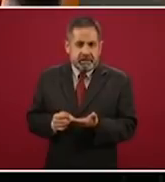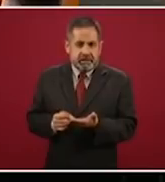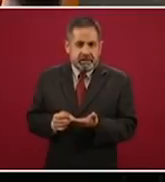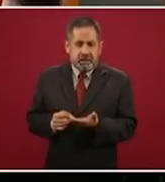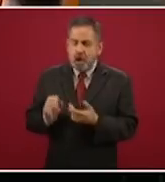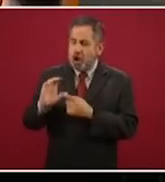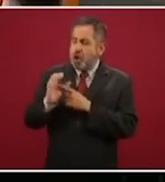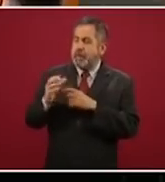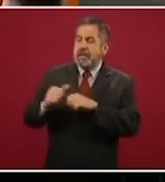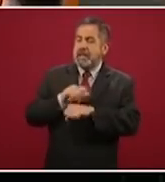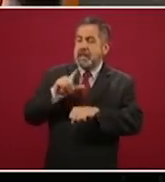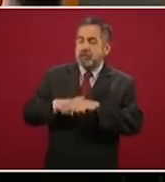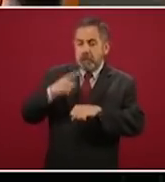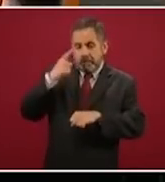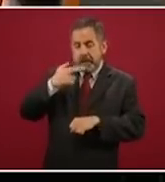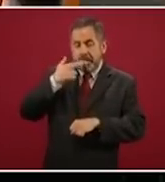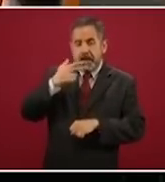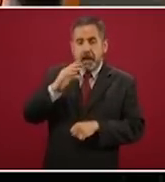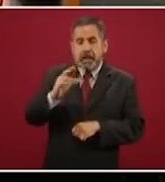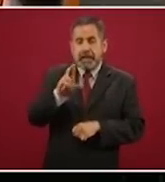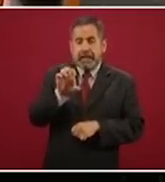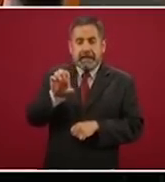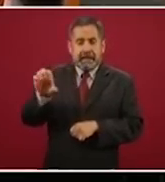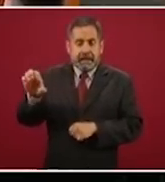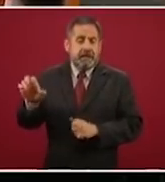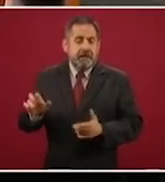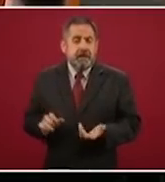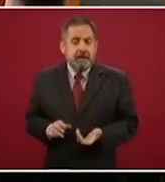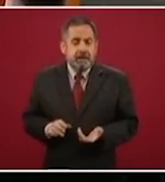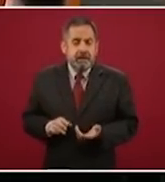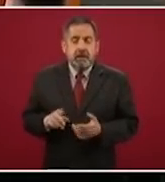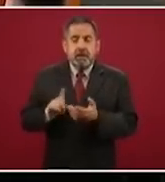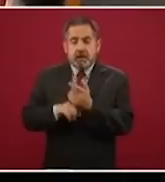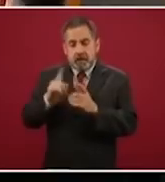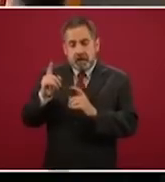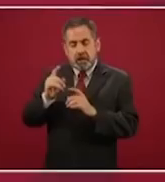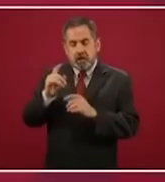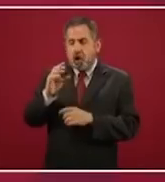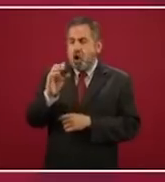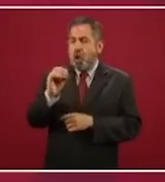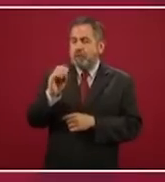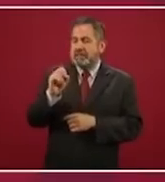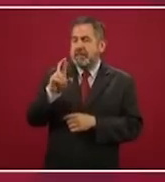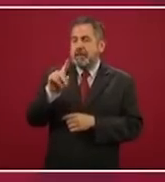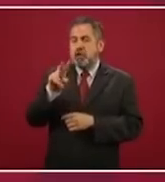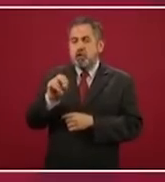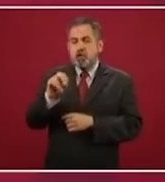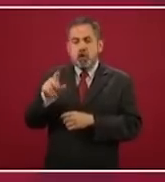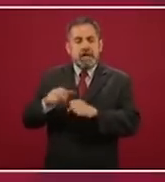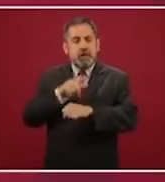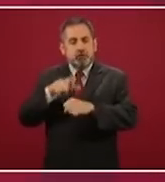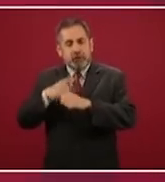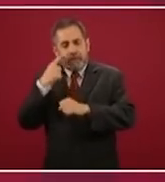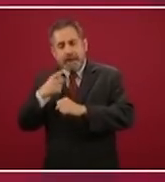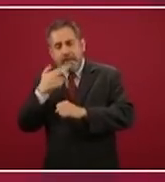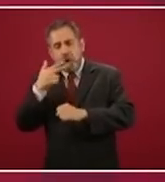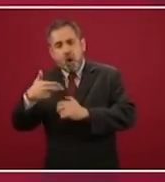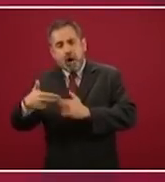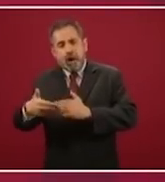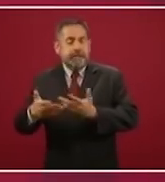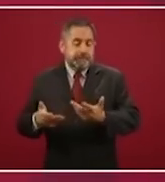del Comité Nacional de Mejora Regulatoria, del Observatorio Nacional de Mejora Regulatoria.